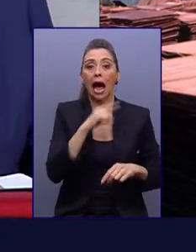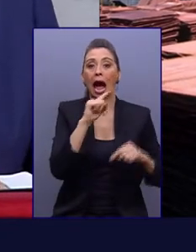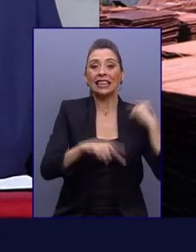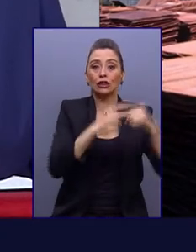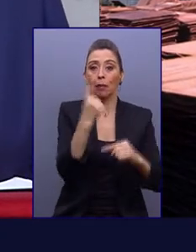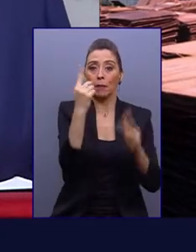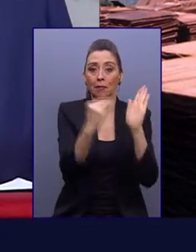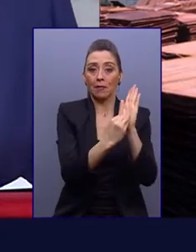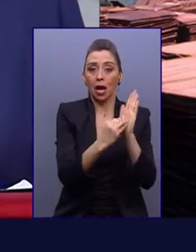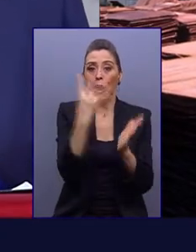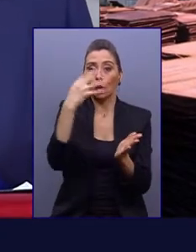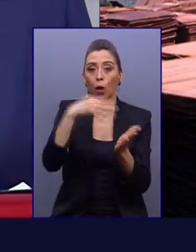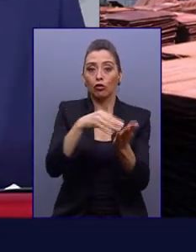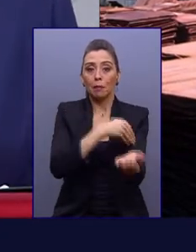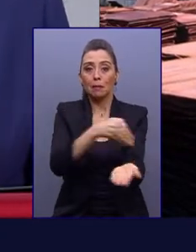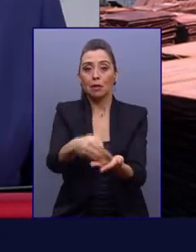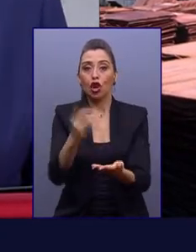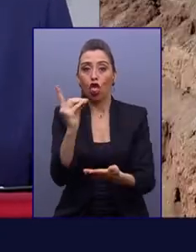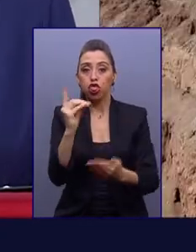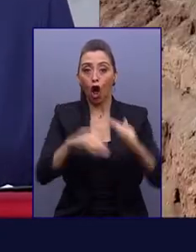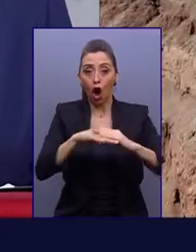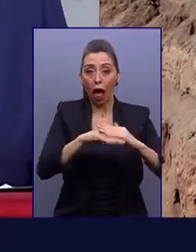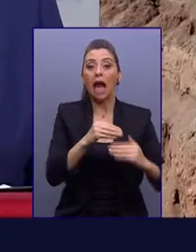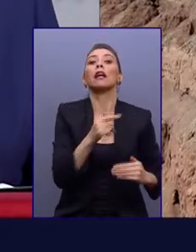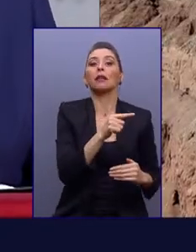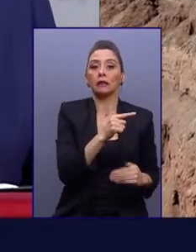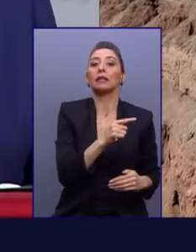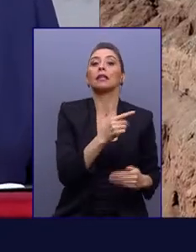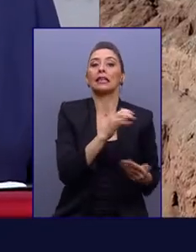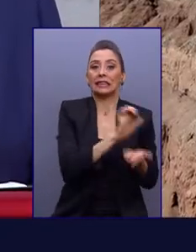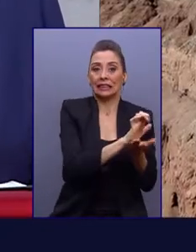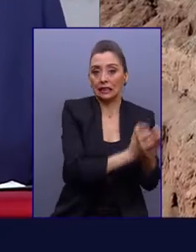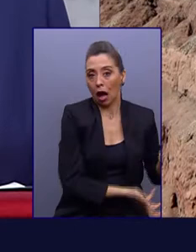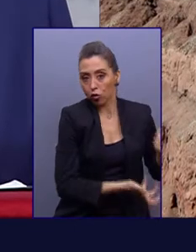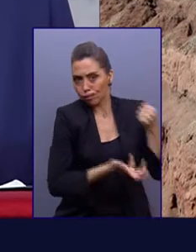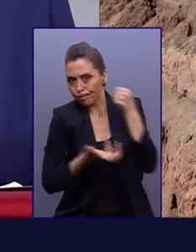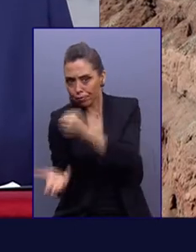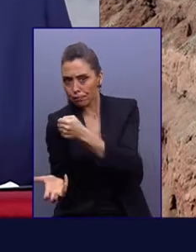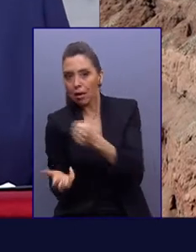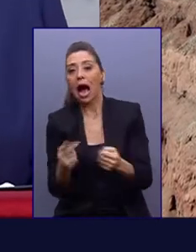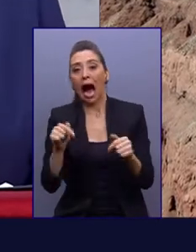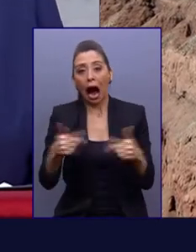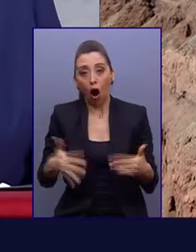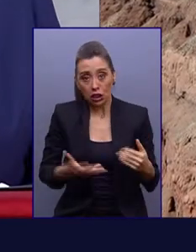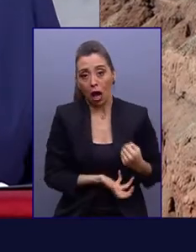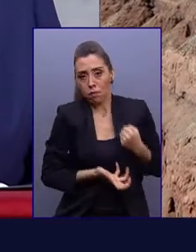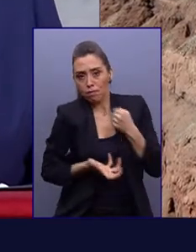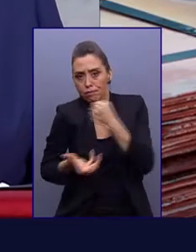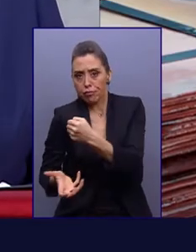hasta 4.000 millones de dólares, de los cuales hasta ahora van 1.300 millones de dólares.